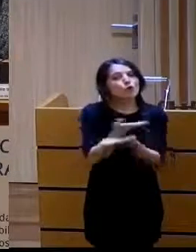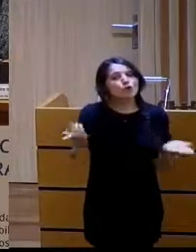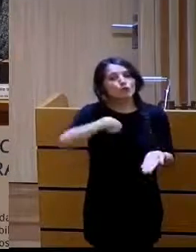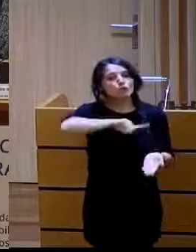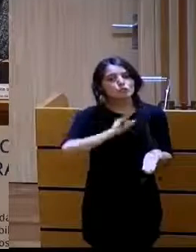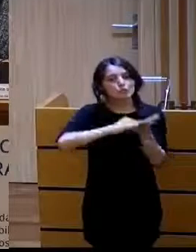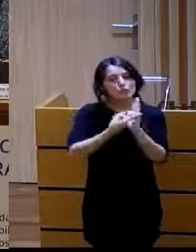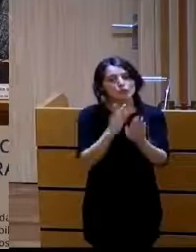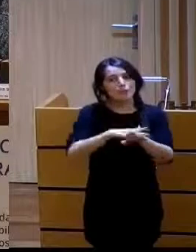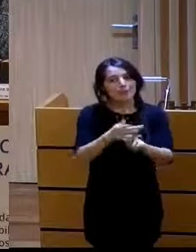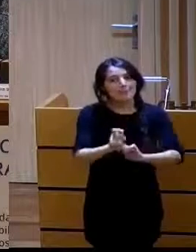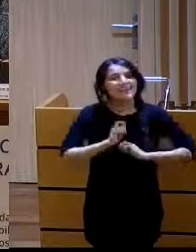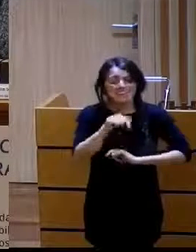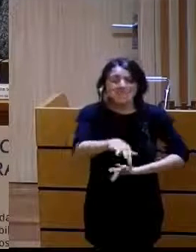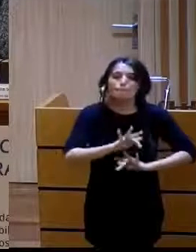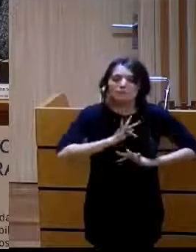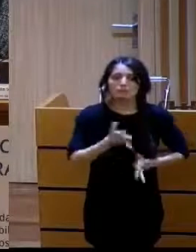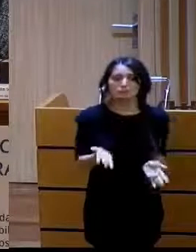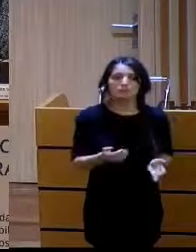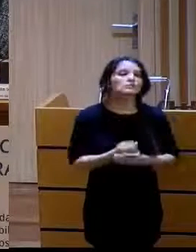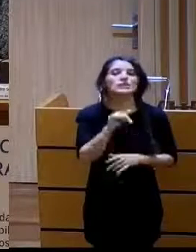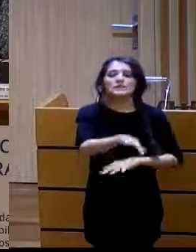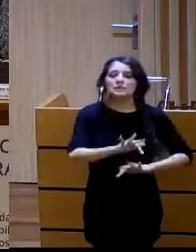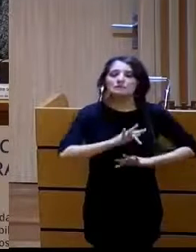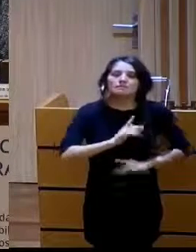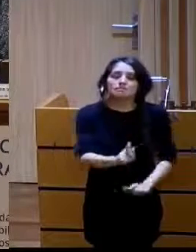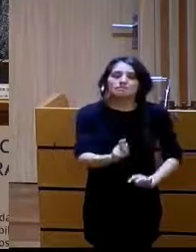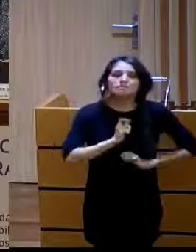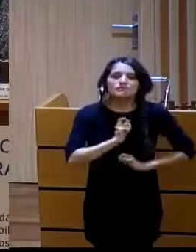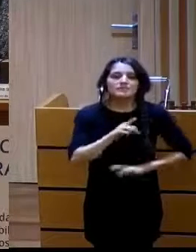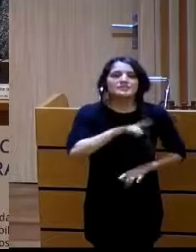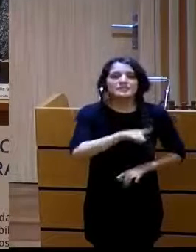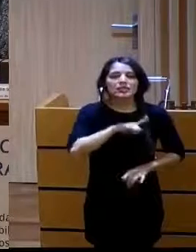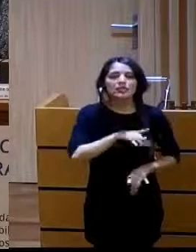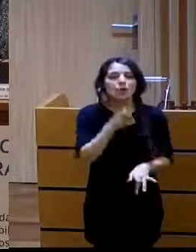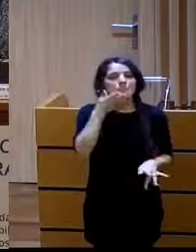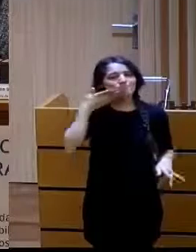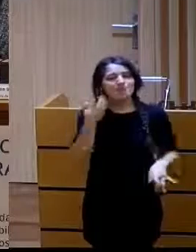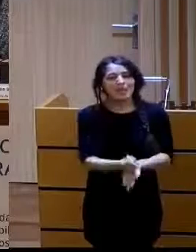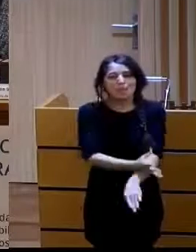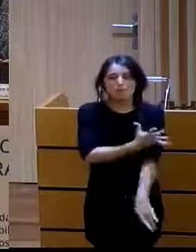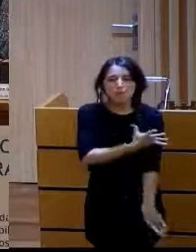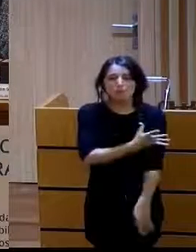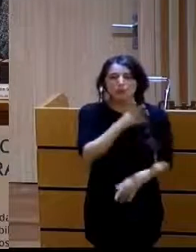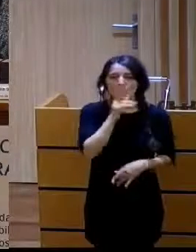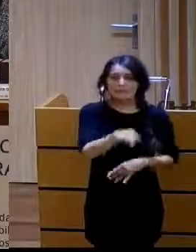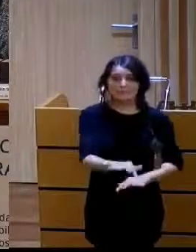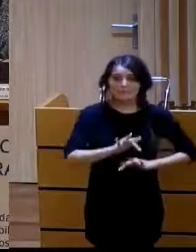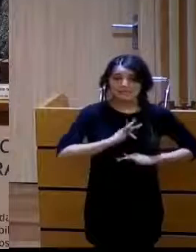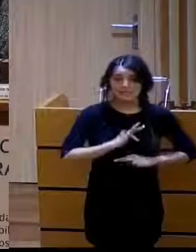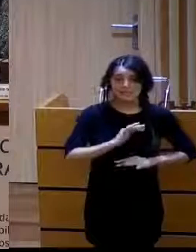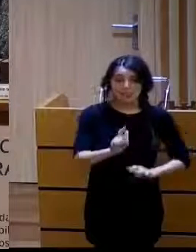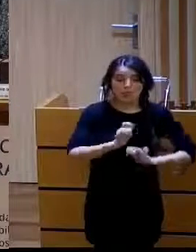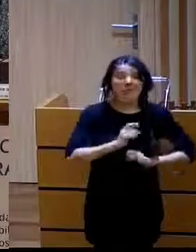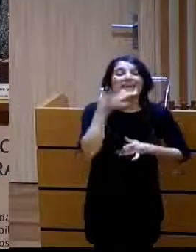premio. Este premio que además nos causa una especial emoción, porque este premio viene de las personas con discapacidad. Créanme si les digo